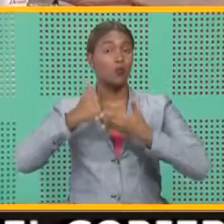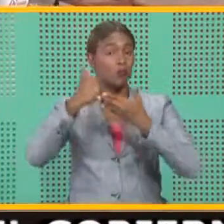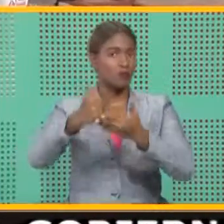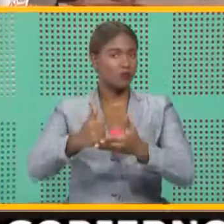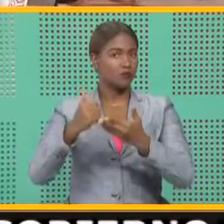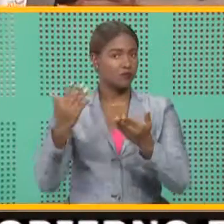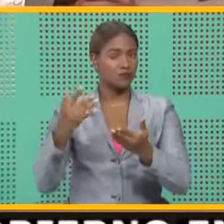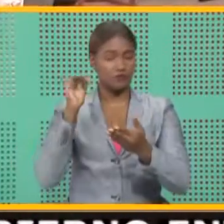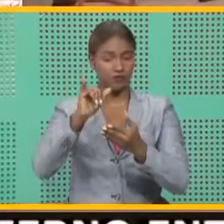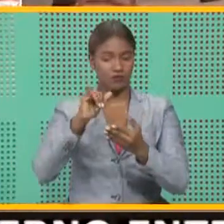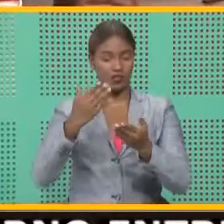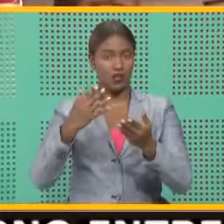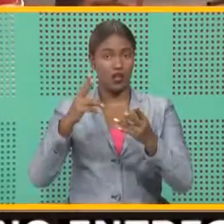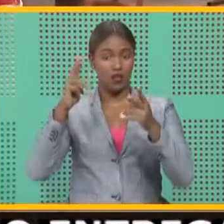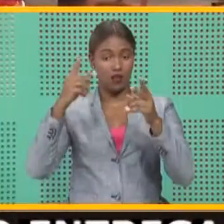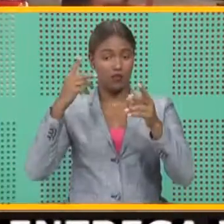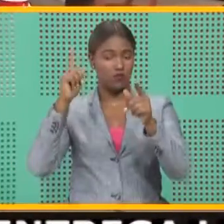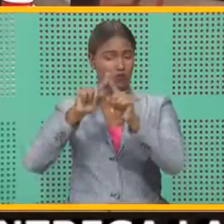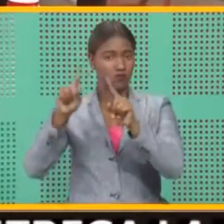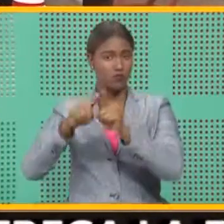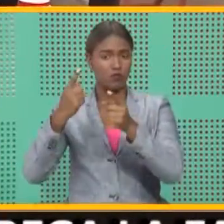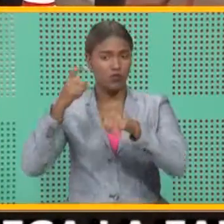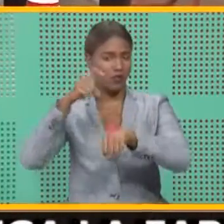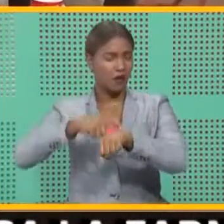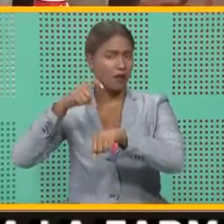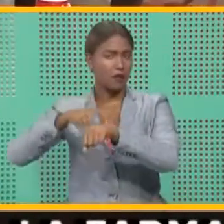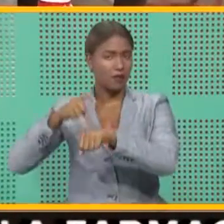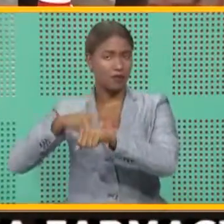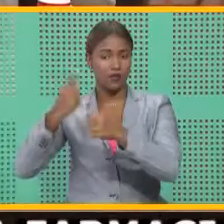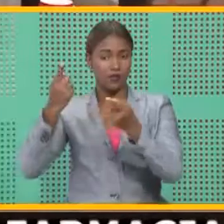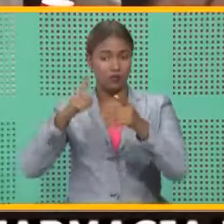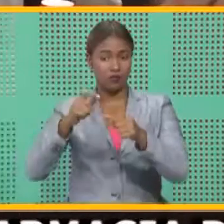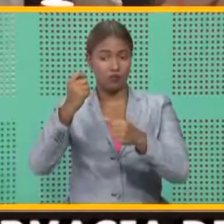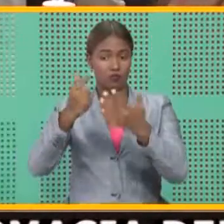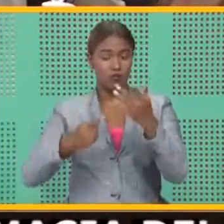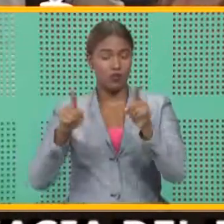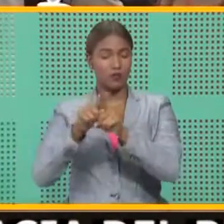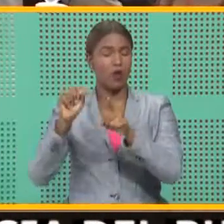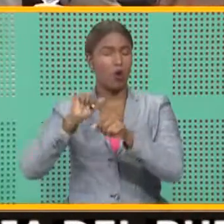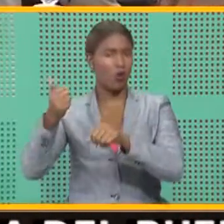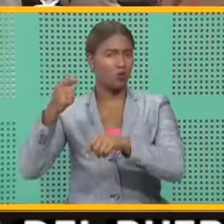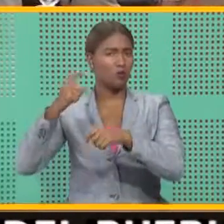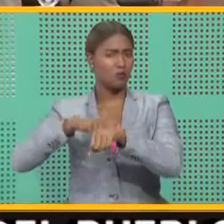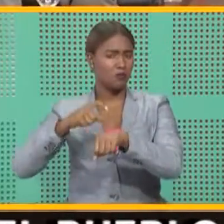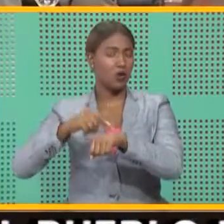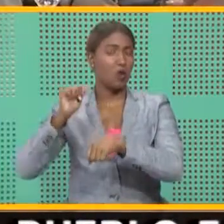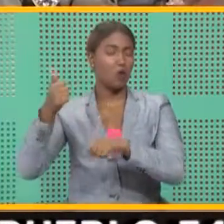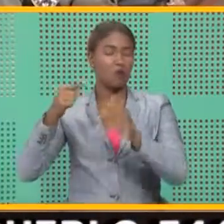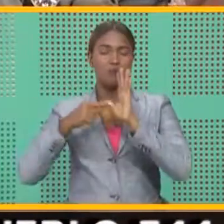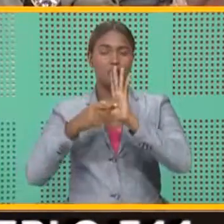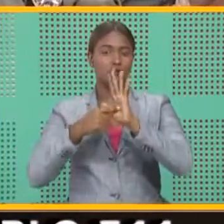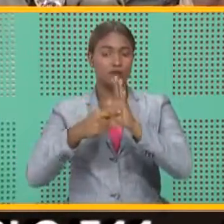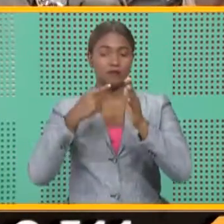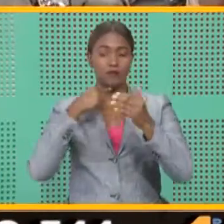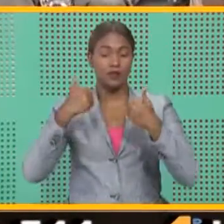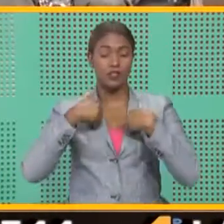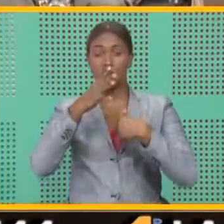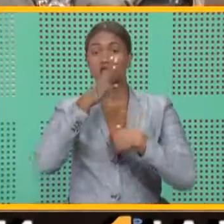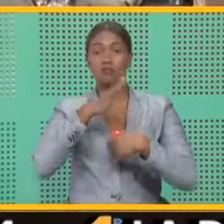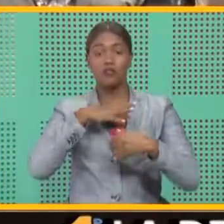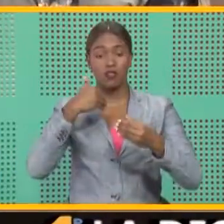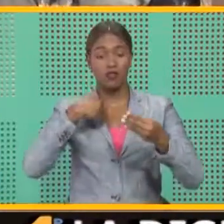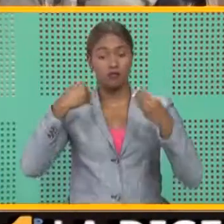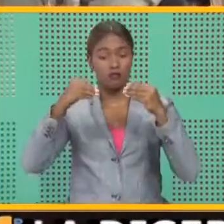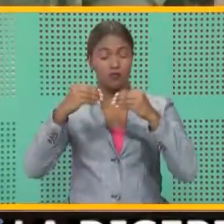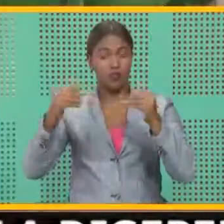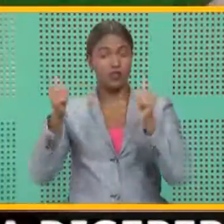fortalecen en determinados momentos algunas cosas y en otros determinados momentos otras. Por ejemplo, hay mujeres que tienen negocios